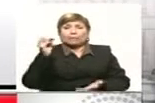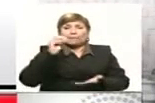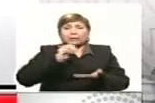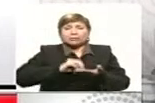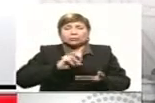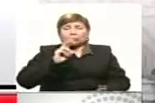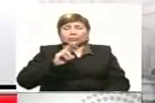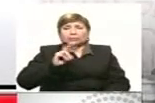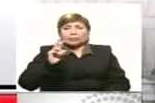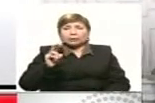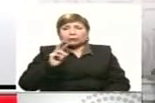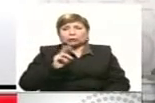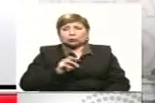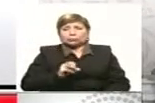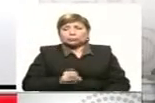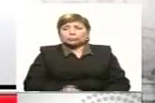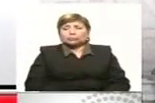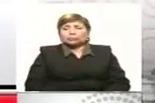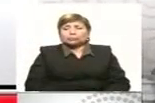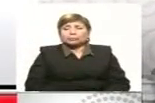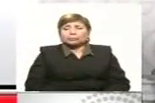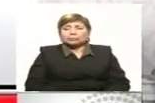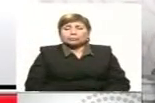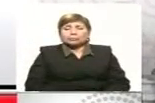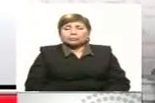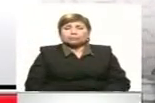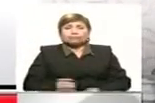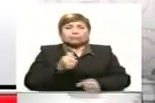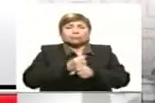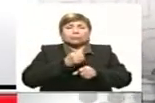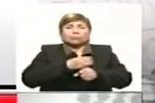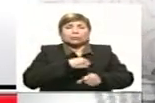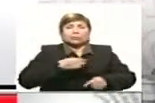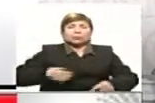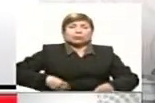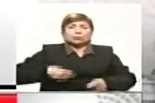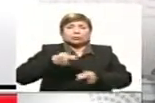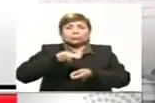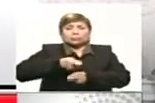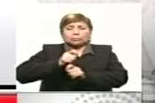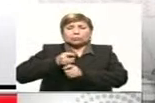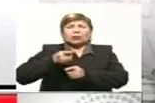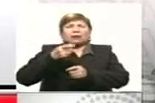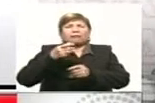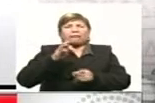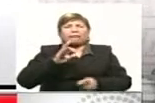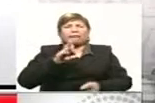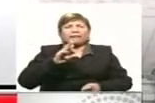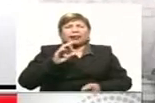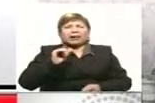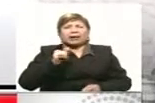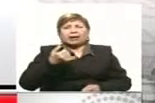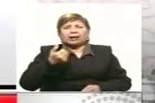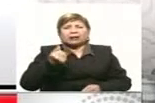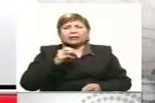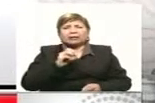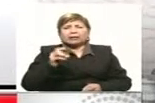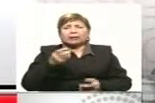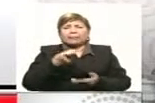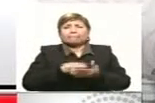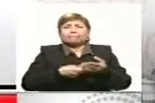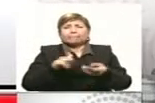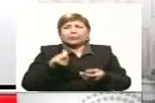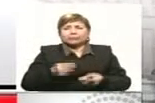el 2022. Y bueno, estamos trabajando con el ministro de Agricultura el tema de la franja de precios, ¿no? Que es una pequeña